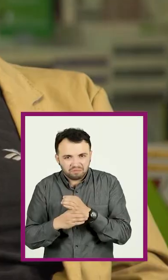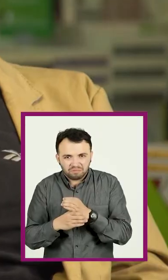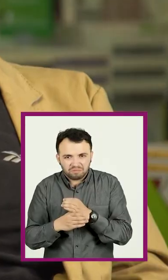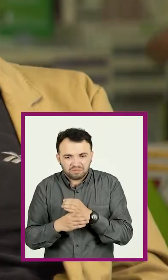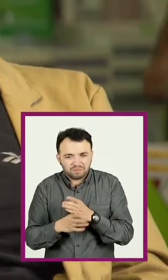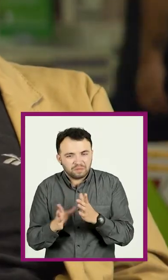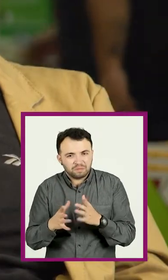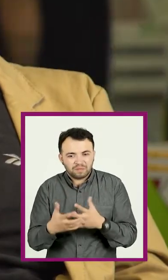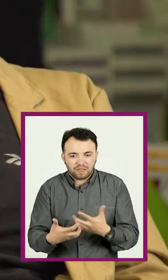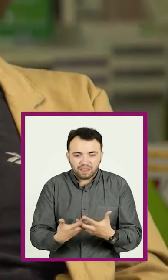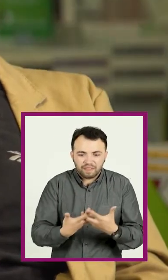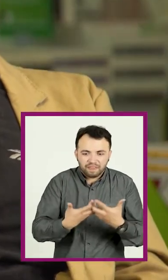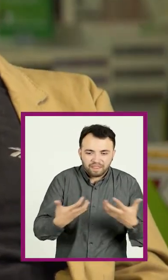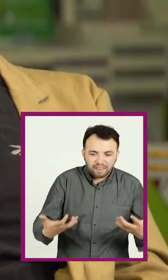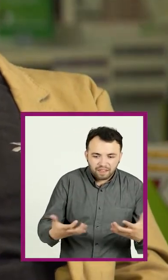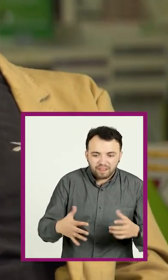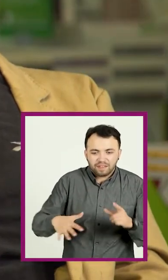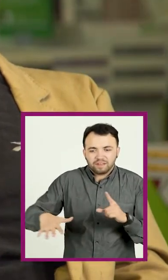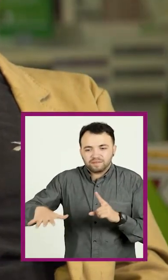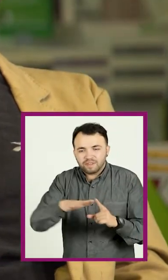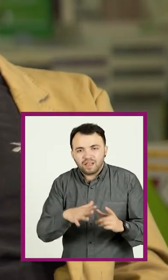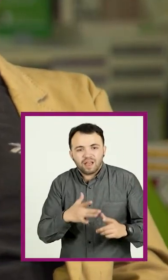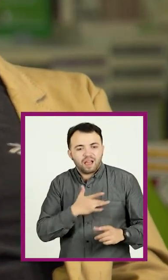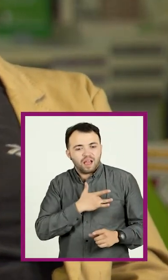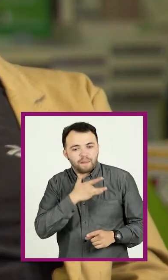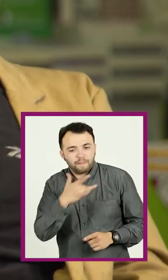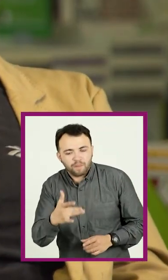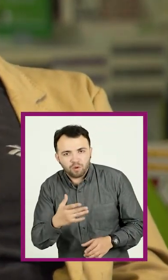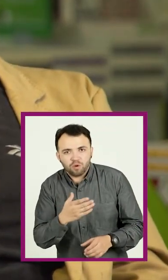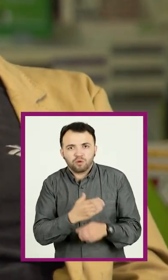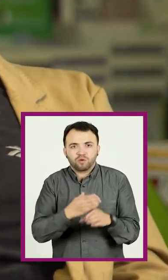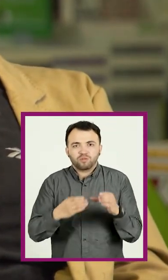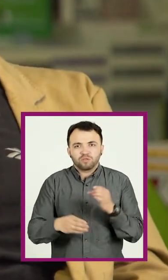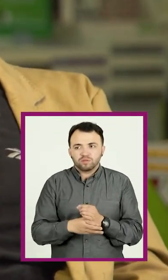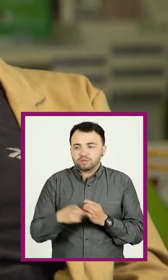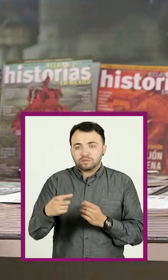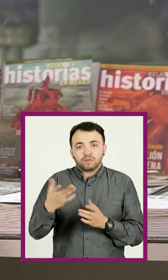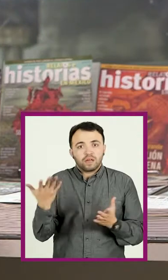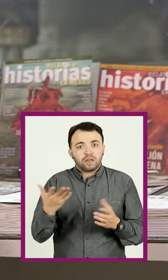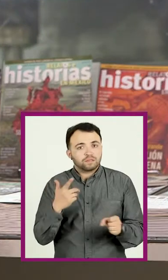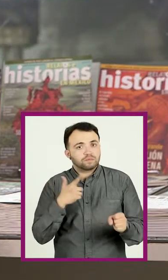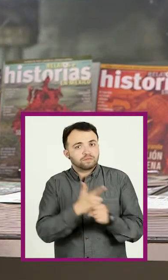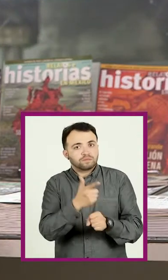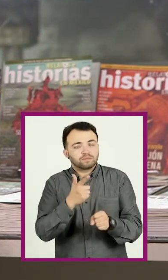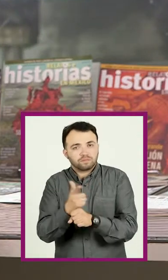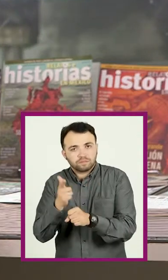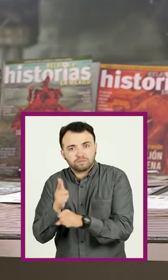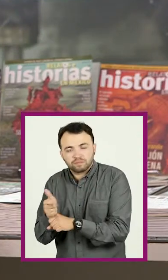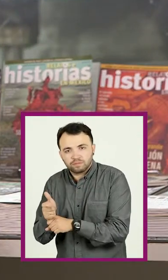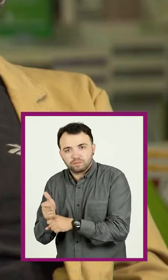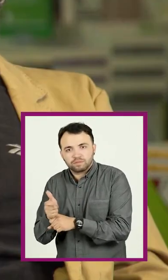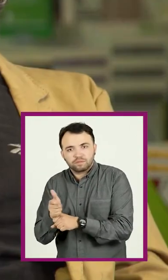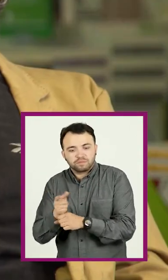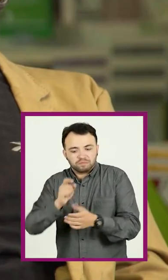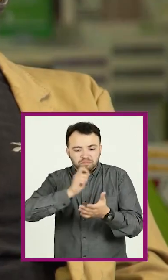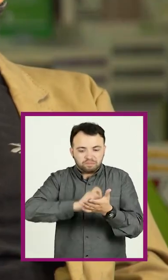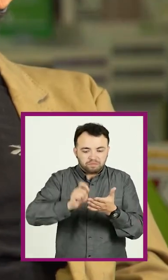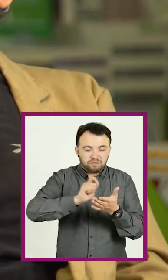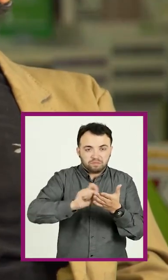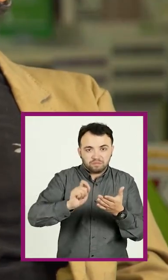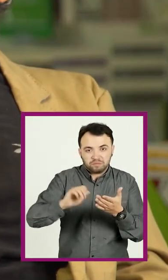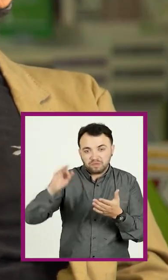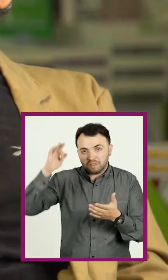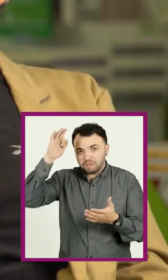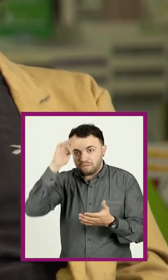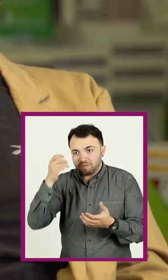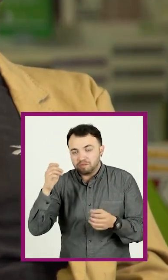Sí. sentido de la tierra, del amor al destino, el amor fati, ¿no? Sí. El sí